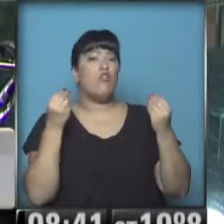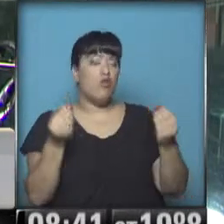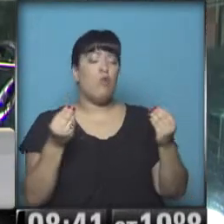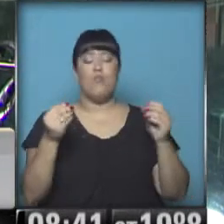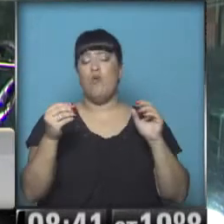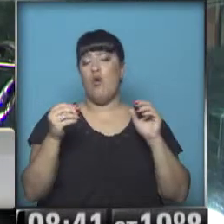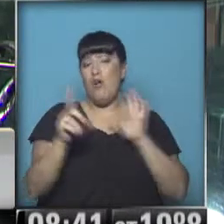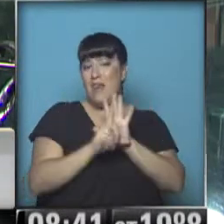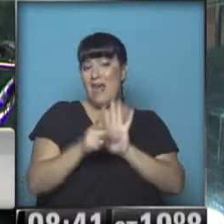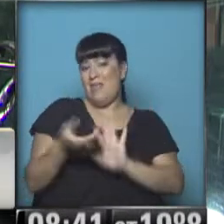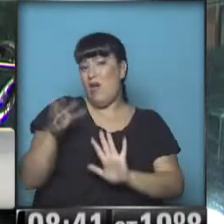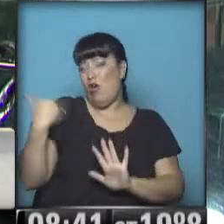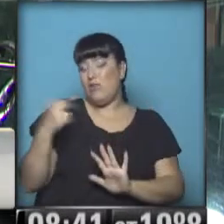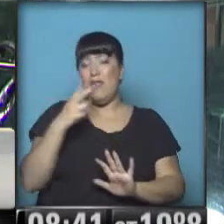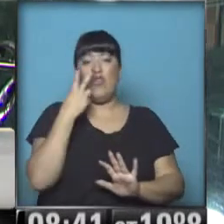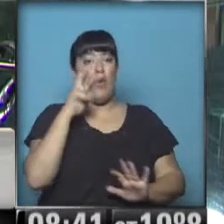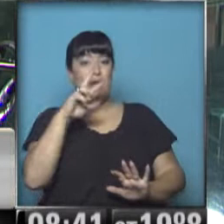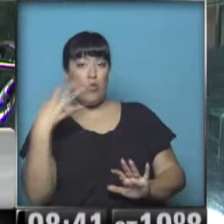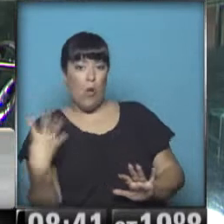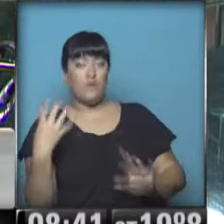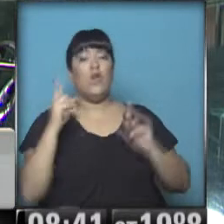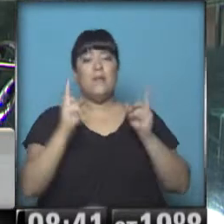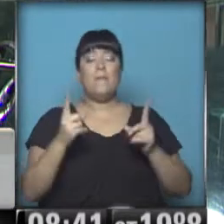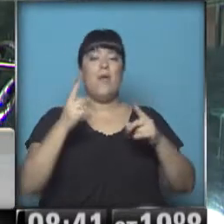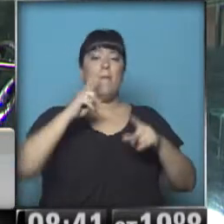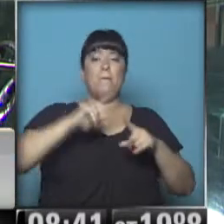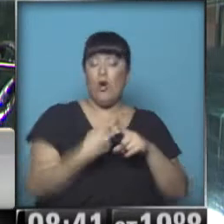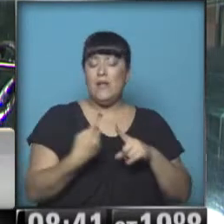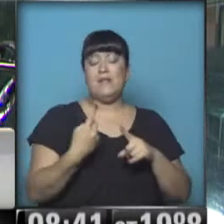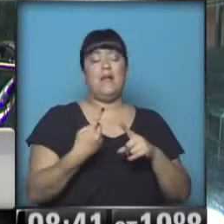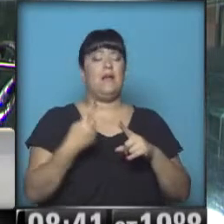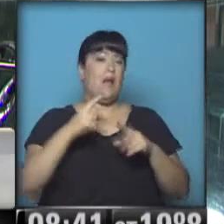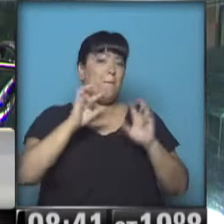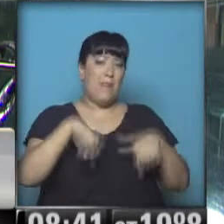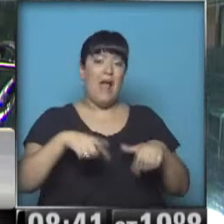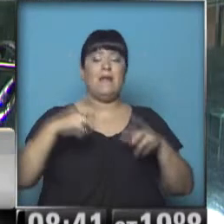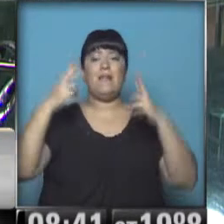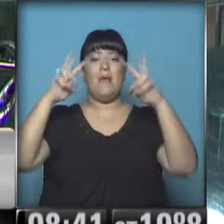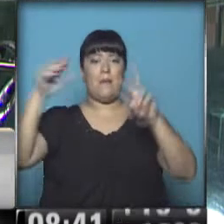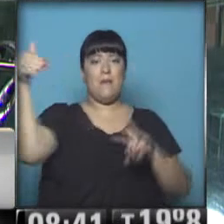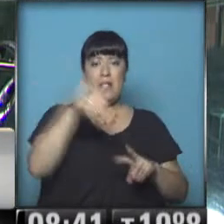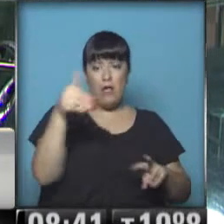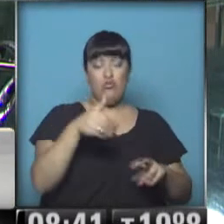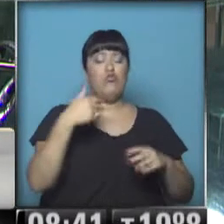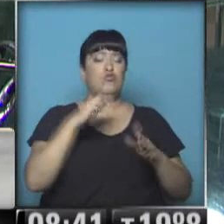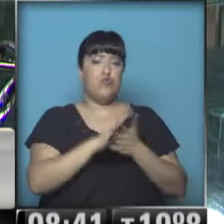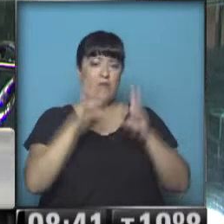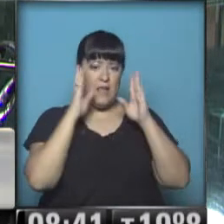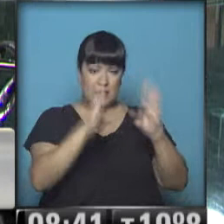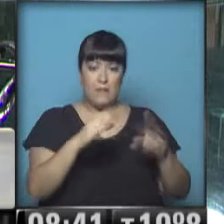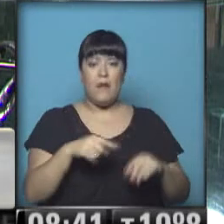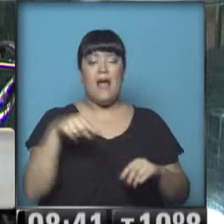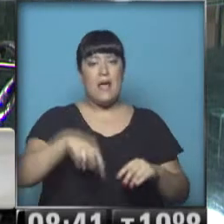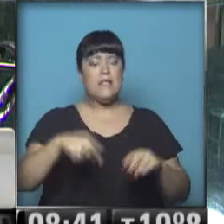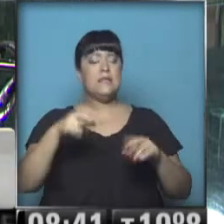norma con insisto una ley que fija la política migratoria que va en un sentido muy preciso respecto a esos temas y seis puntos va a ser uno de los